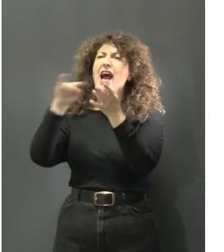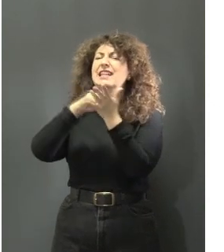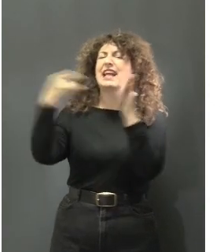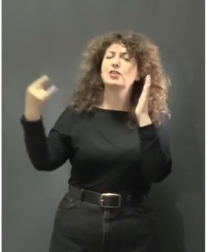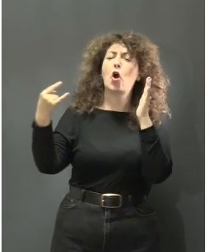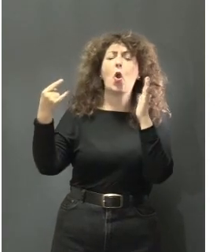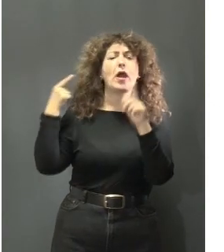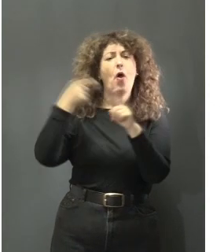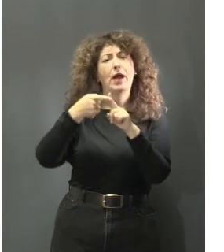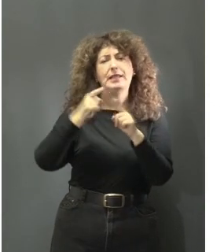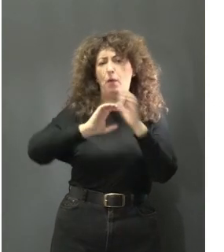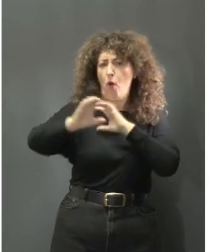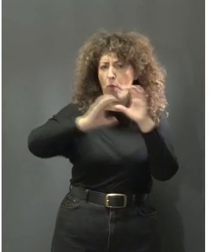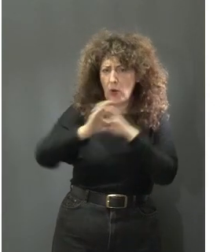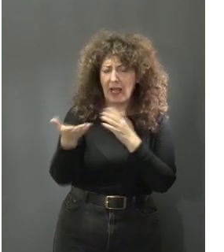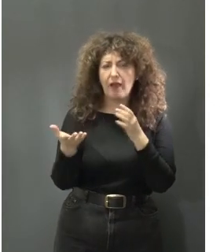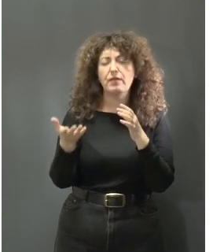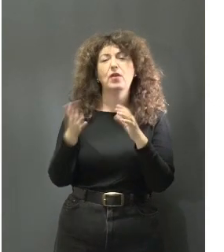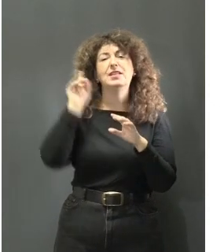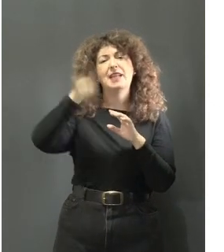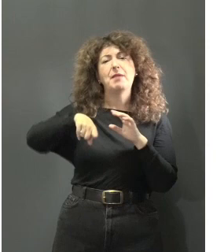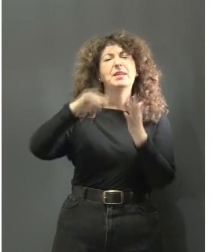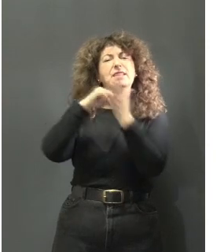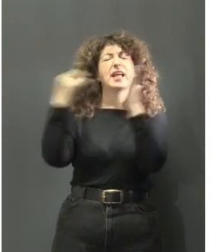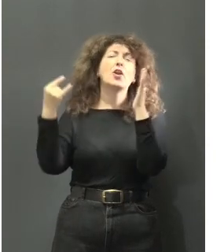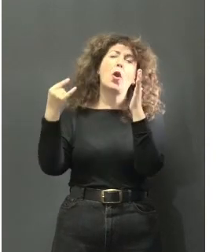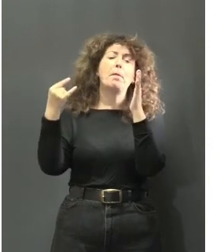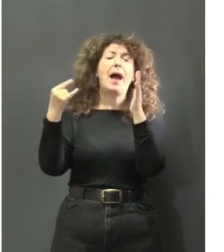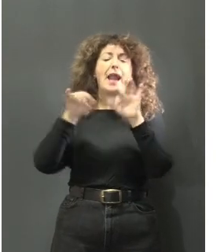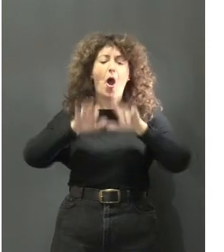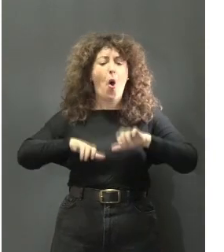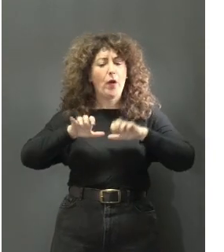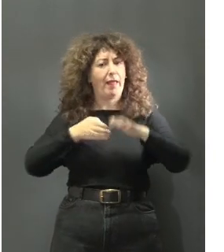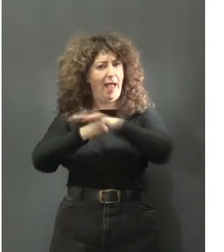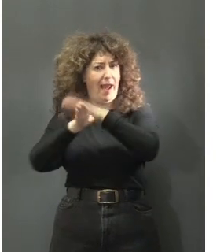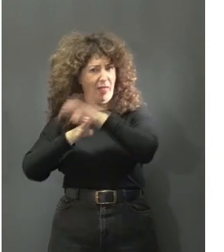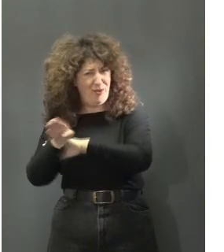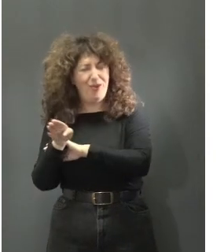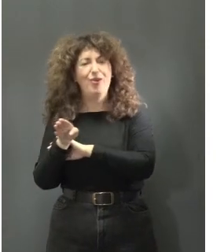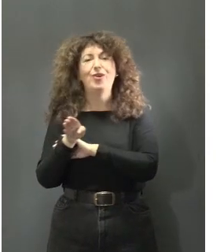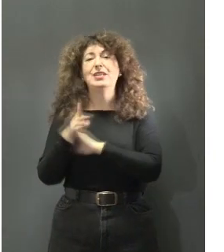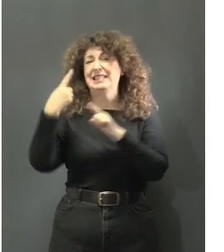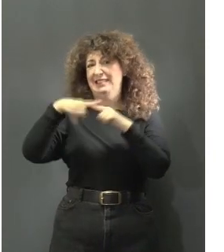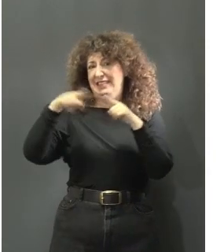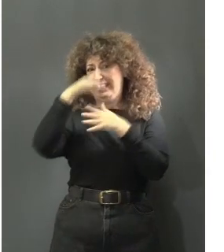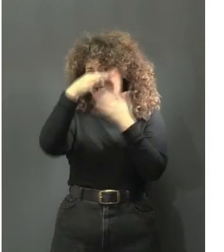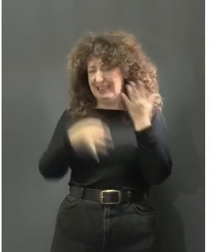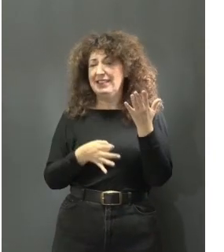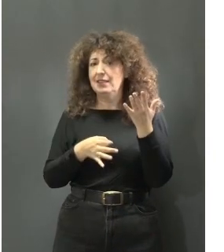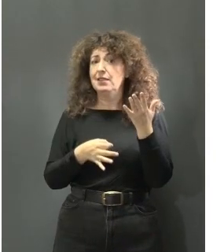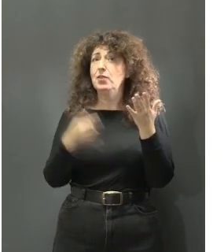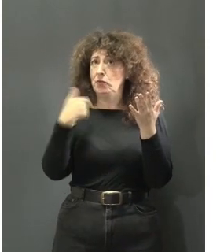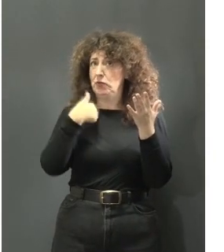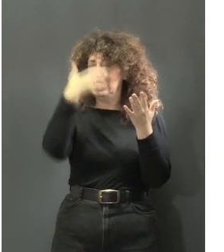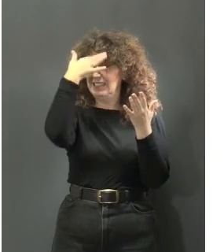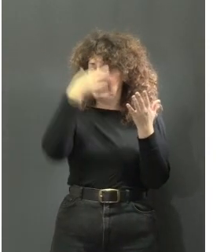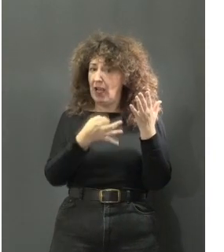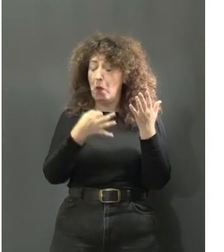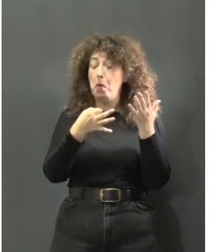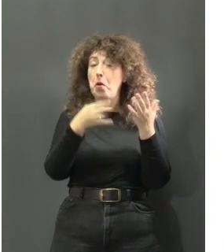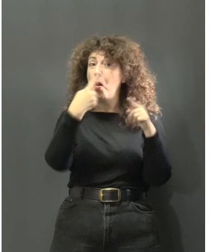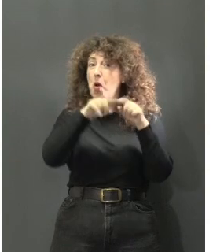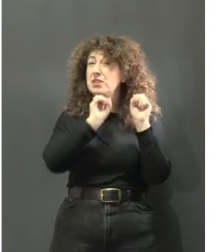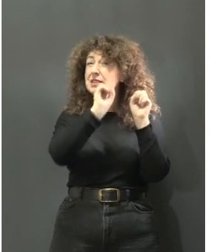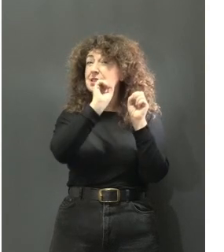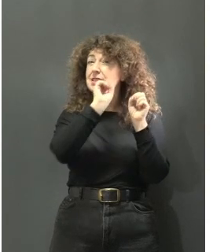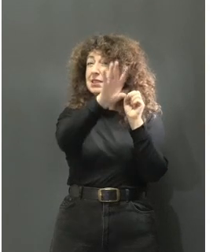la comunicación y de acceso a ordenadores y de posicionamiento, que yo estoy seguro de que está durmiendo el sueño